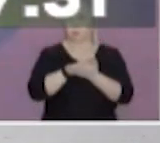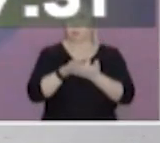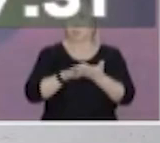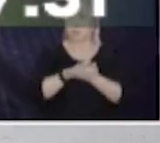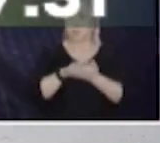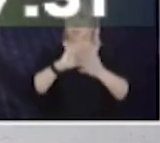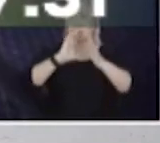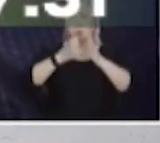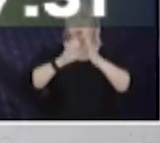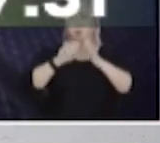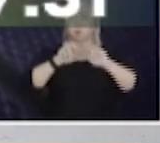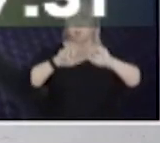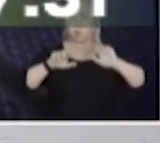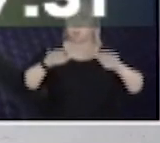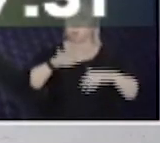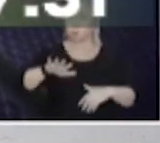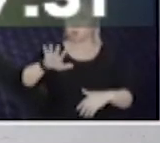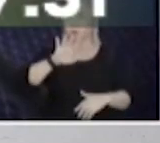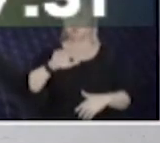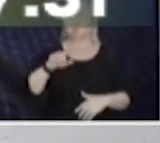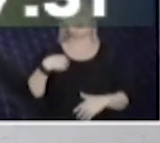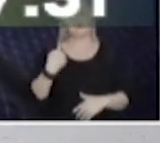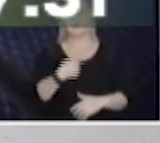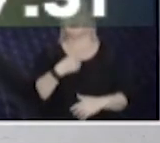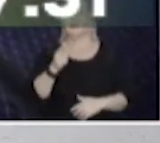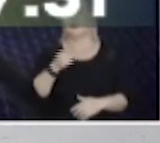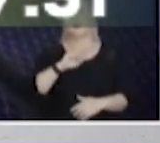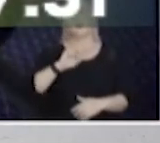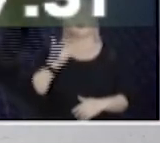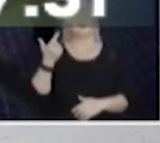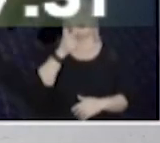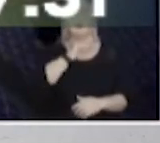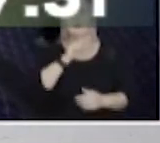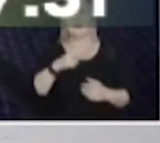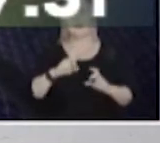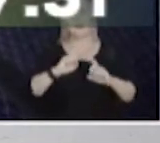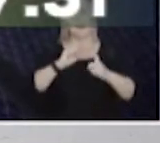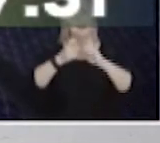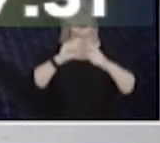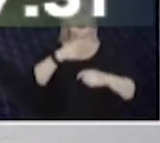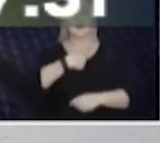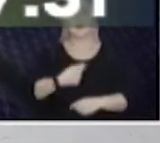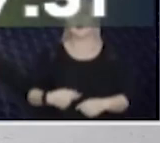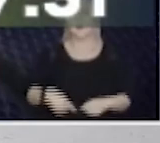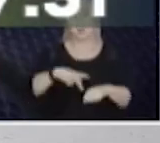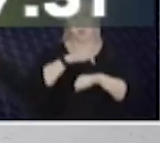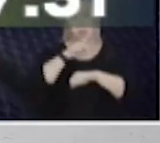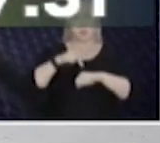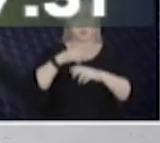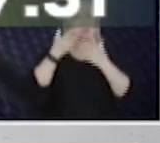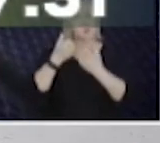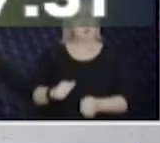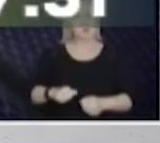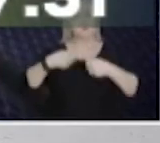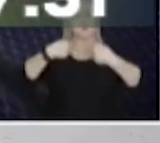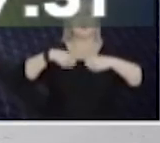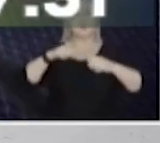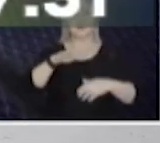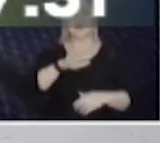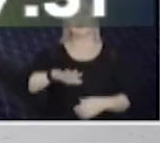en sectores del empresariado, y el empresariado, juntamente con la Universidad de São Paulo, ha largado una